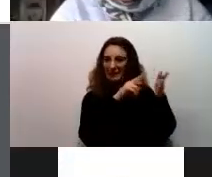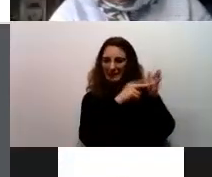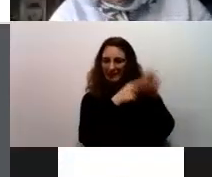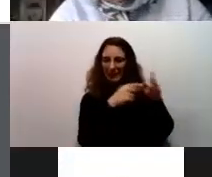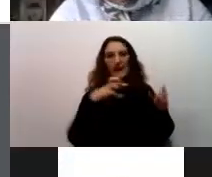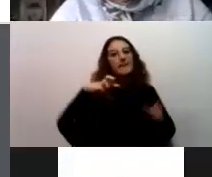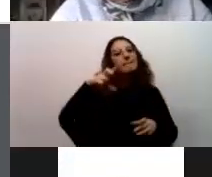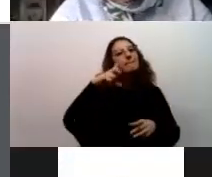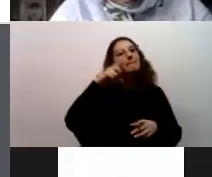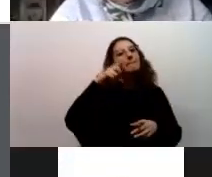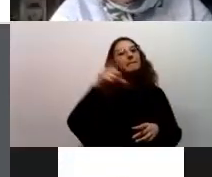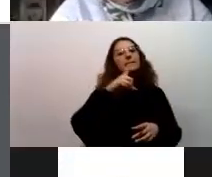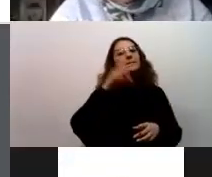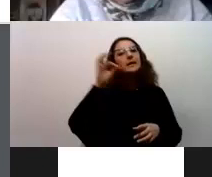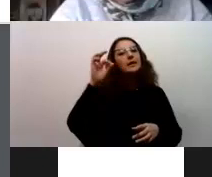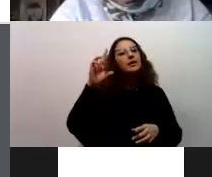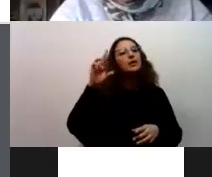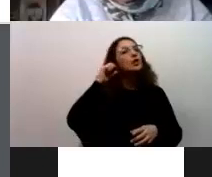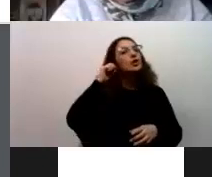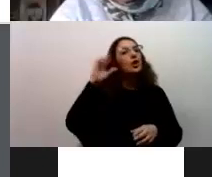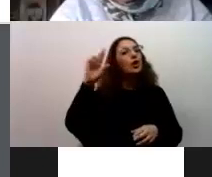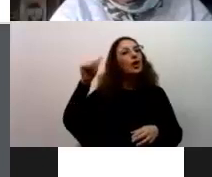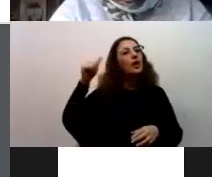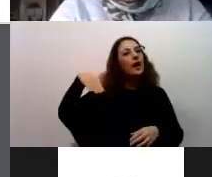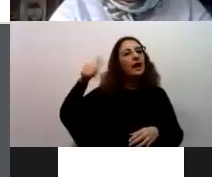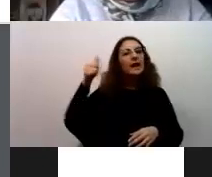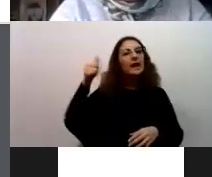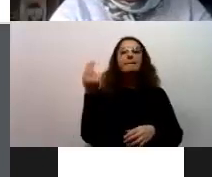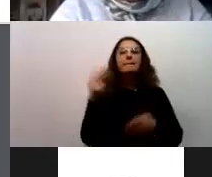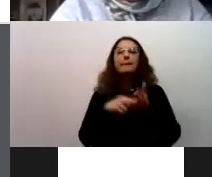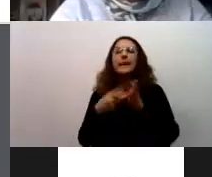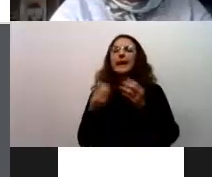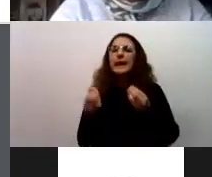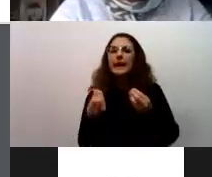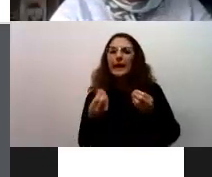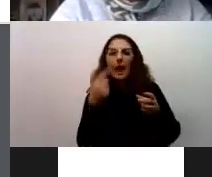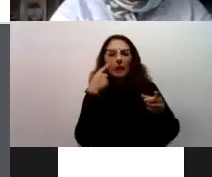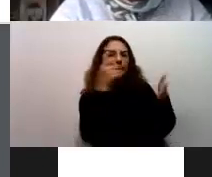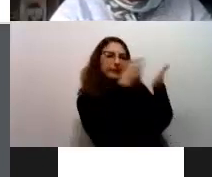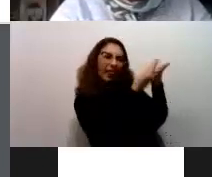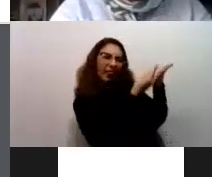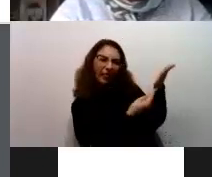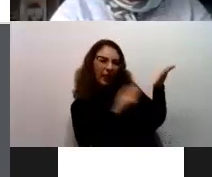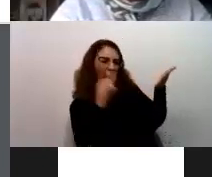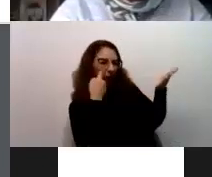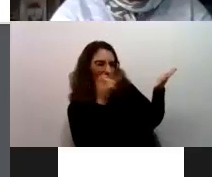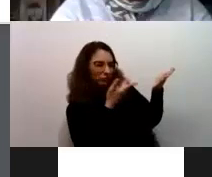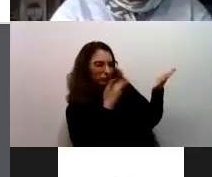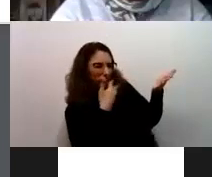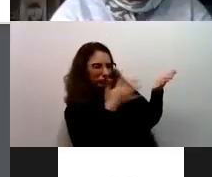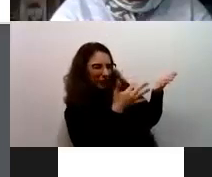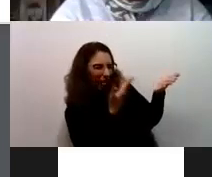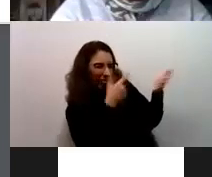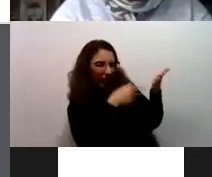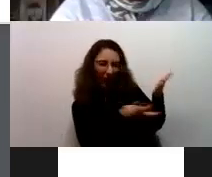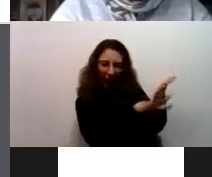pictogramas. Son íconos que representan lugares o actividades basándose en el imaginario,